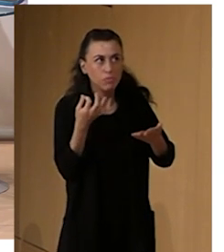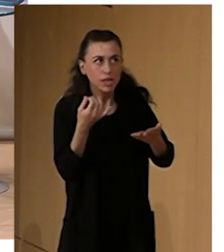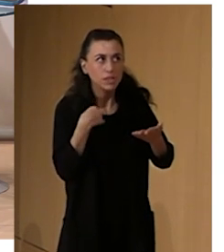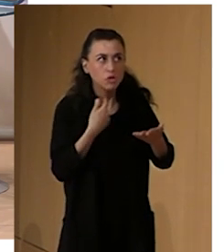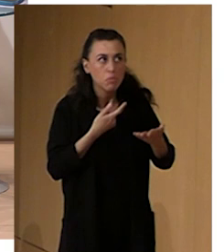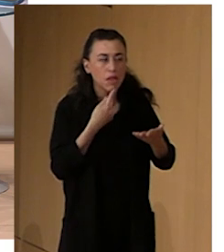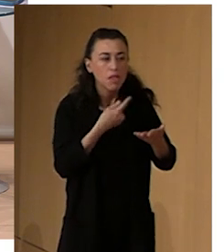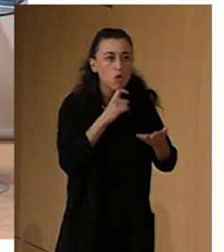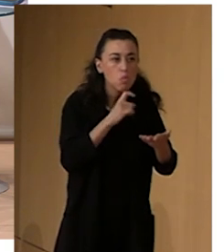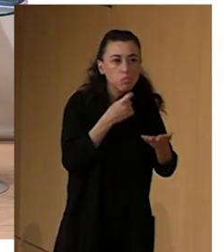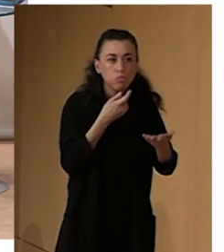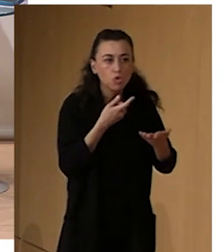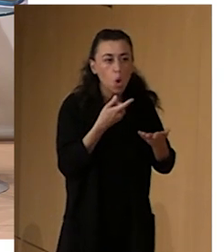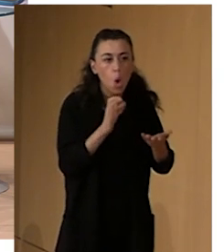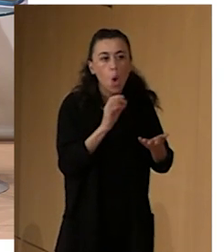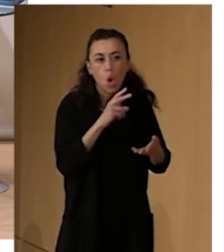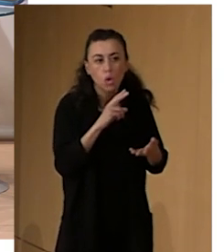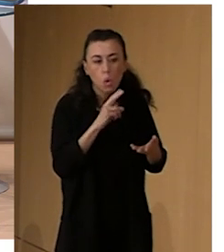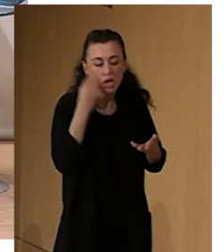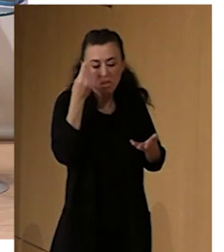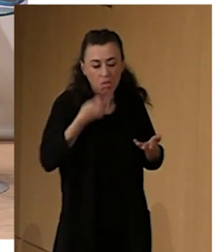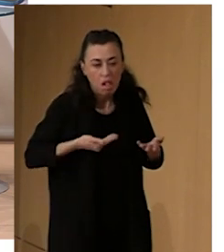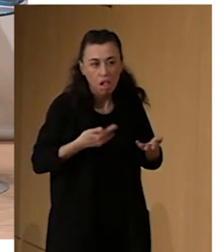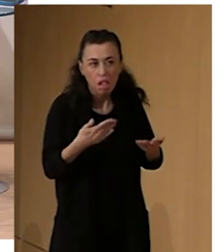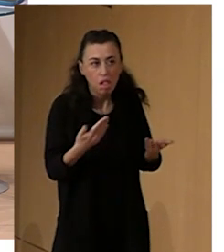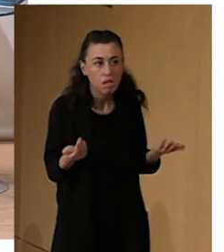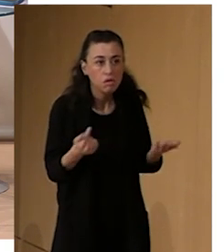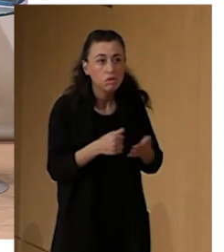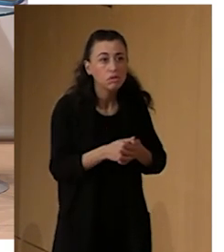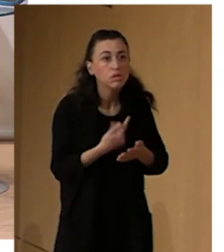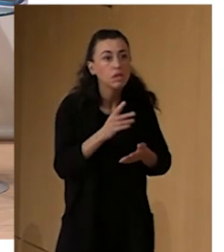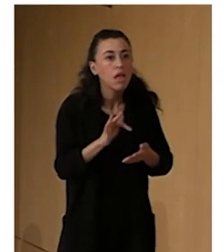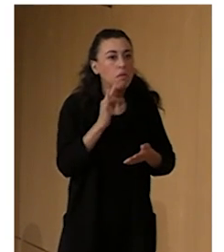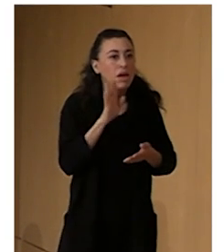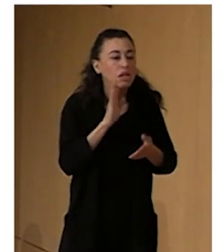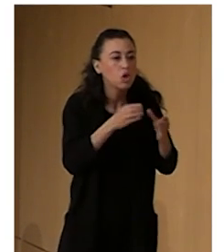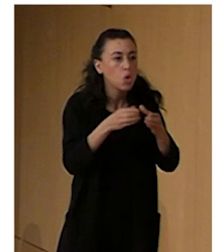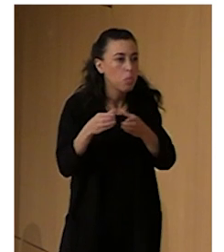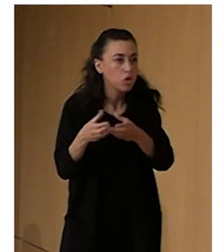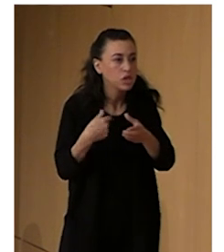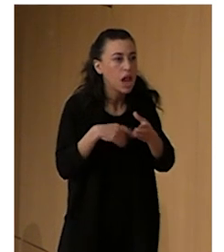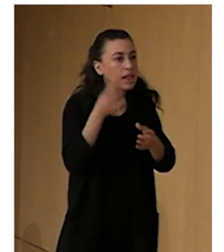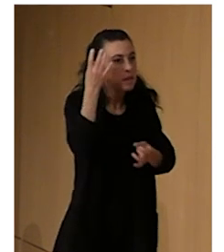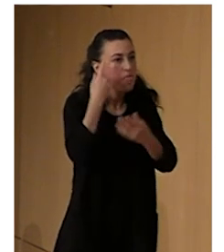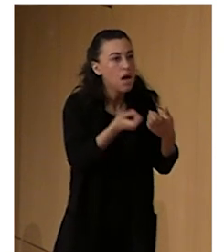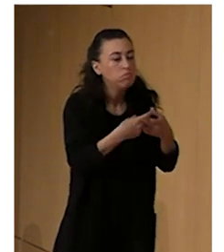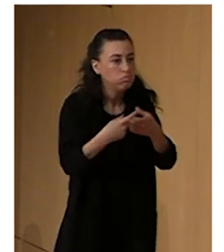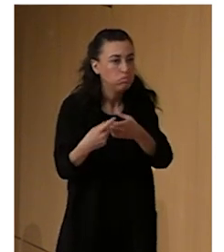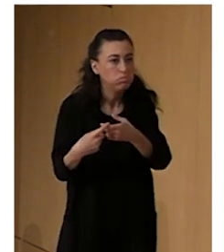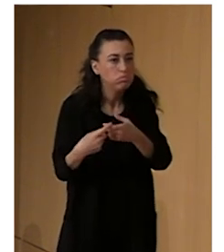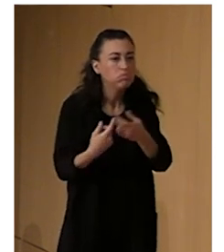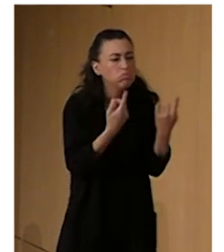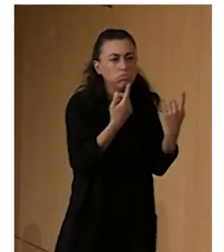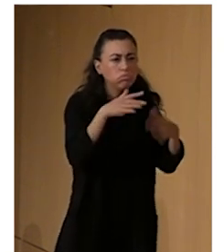manera la verdad que funcionan fenomenal las las dinámicas como digo además los grupos que han venido por esta actividad pues han sido amplísimos ahí pongo